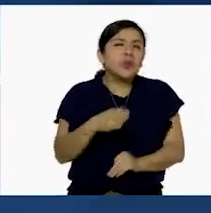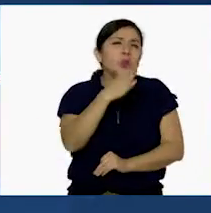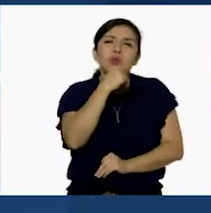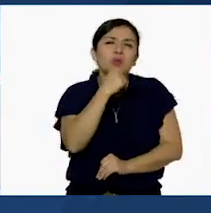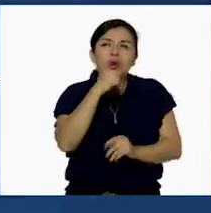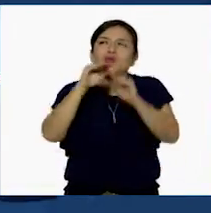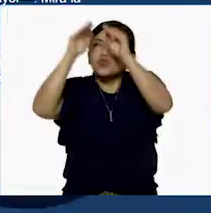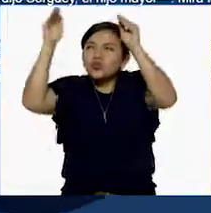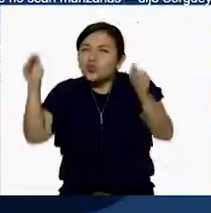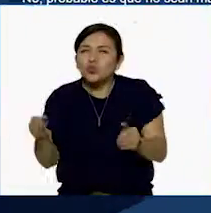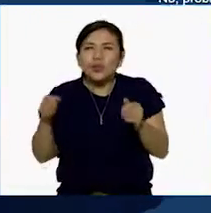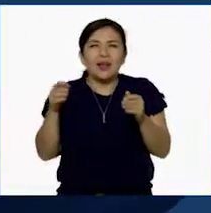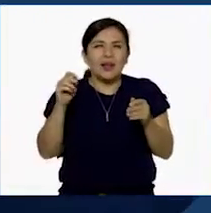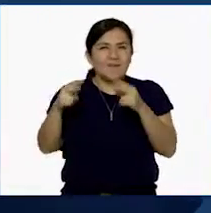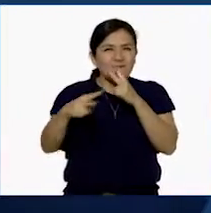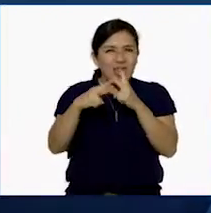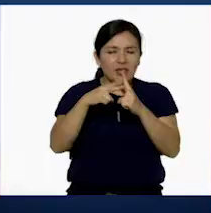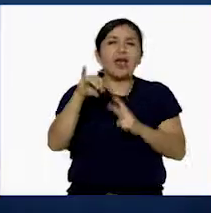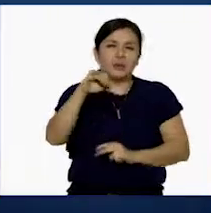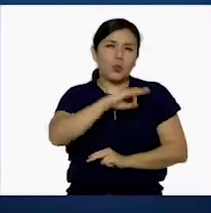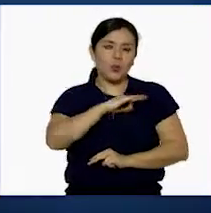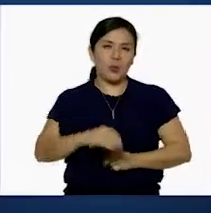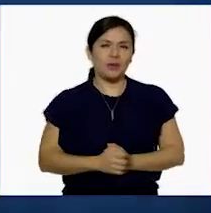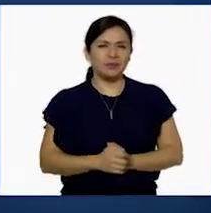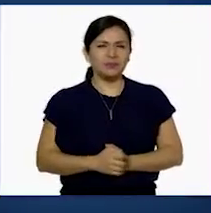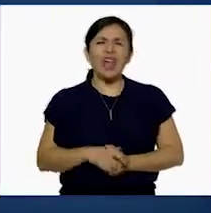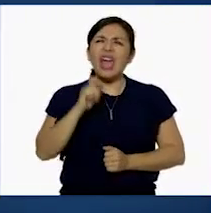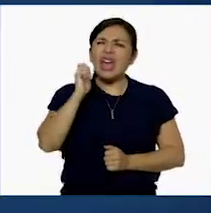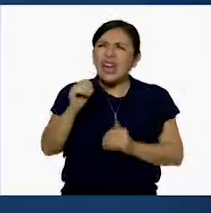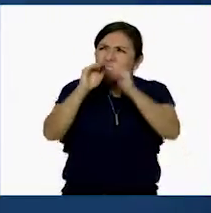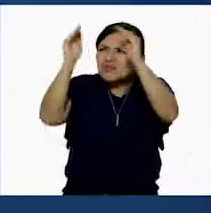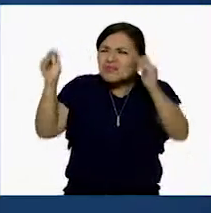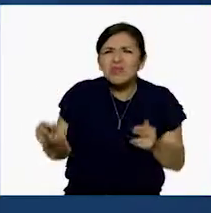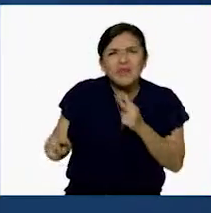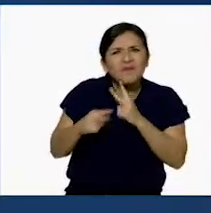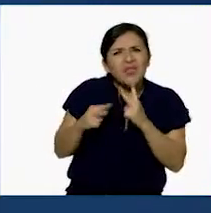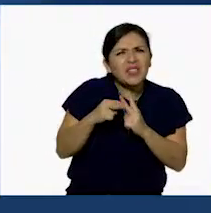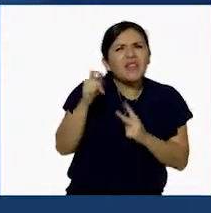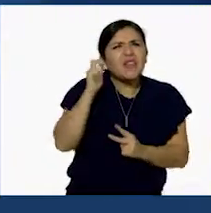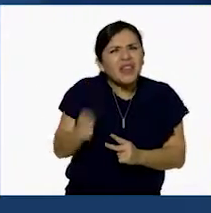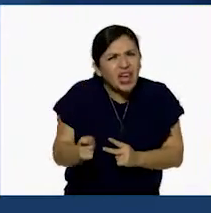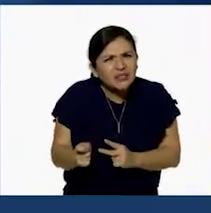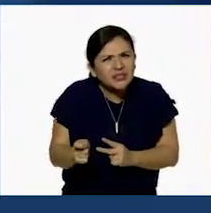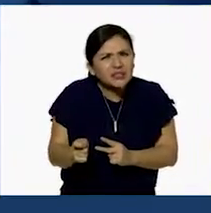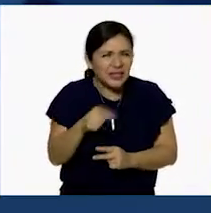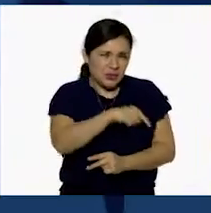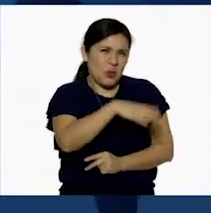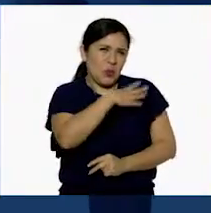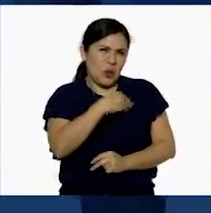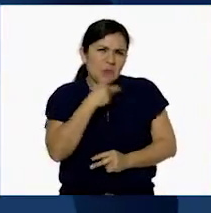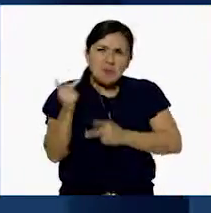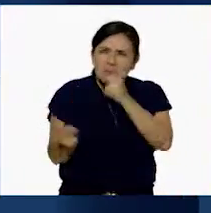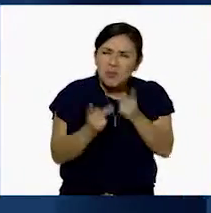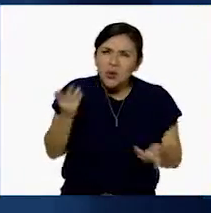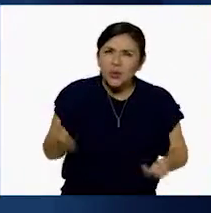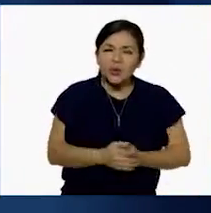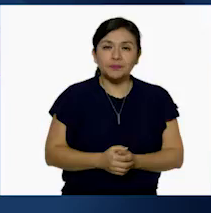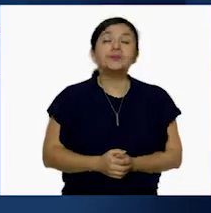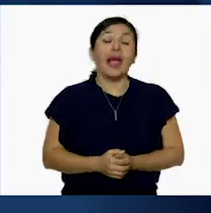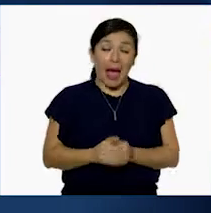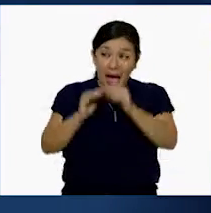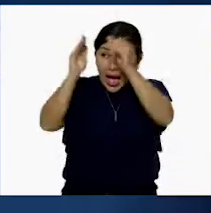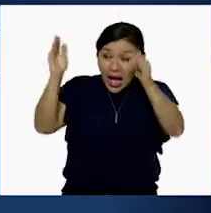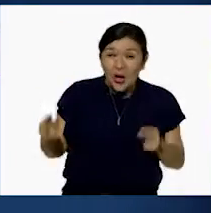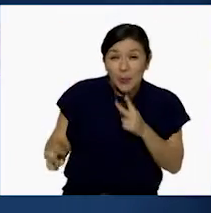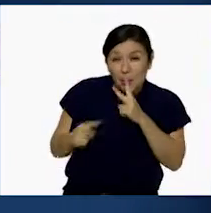en invernaderos». «¿Y qué es un invernadero?», dijo Volodia, el tercer hijo de Tikon. «Un